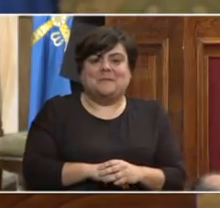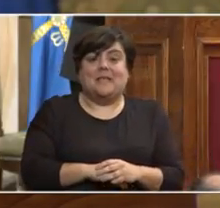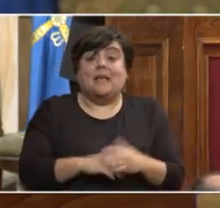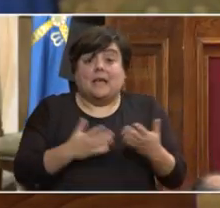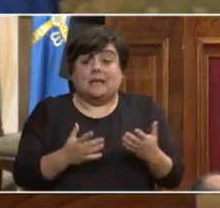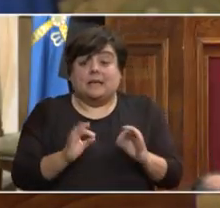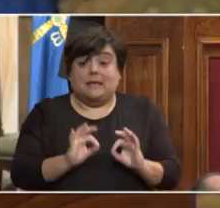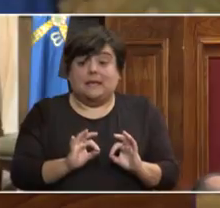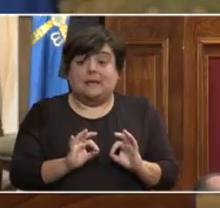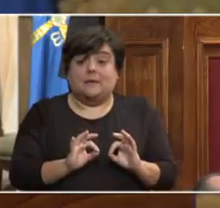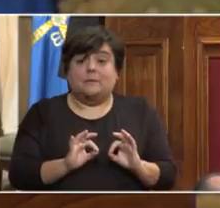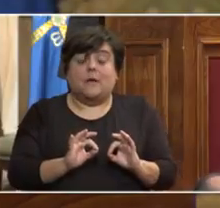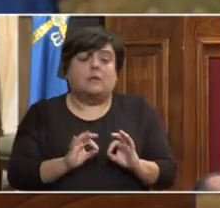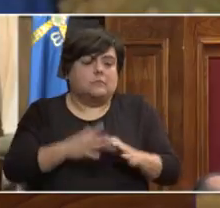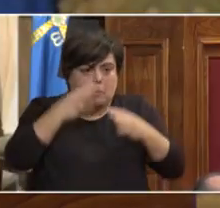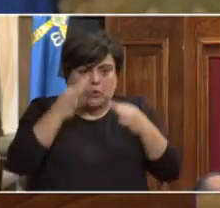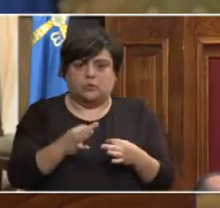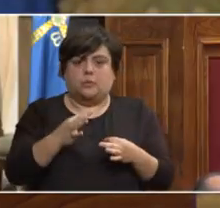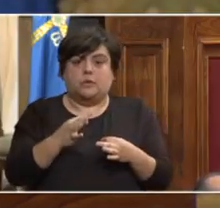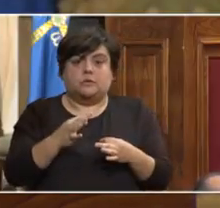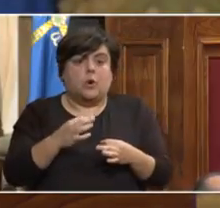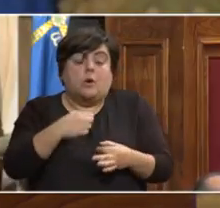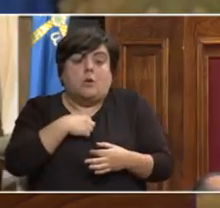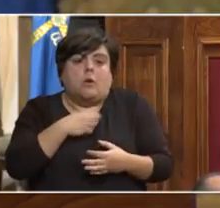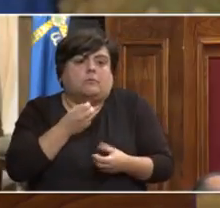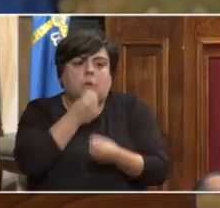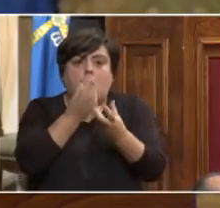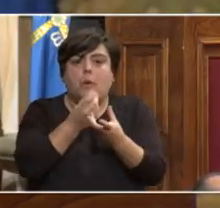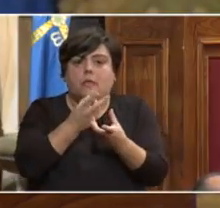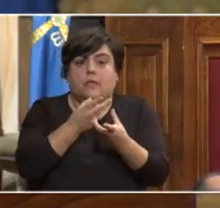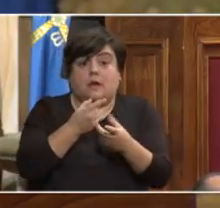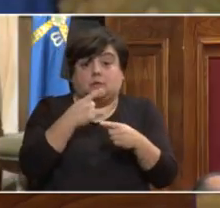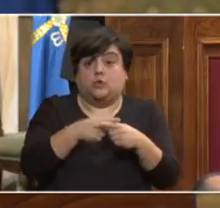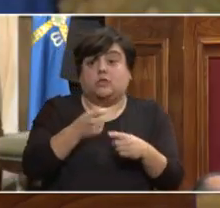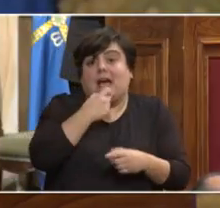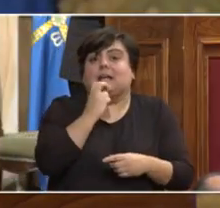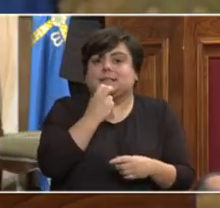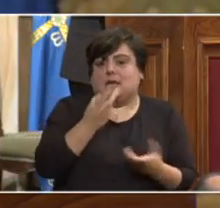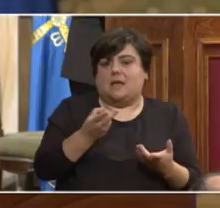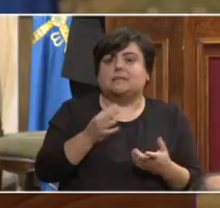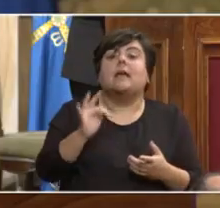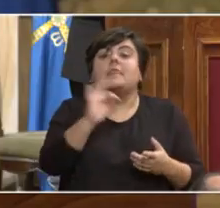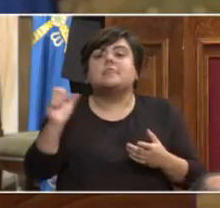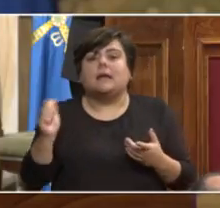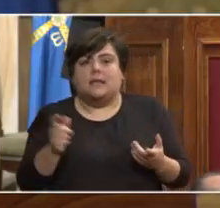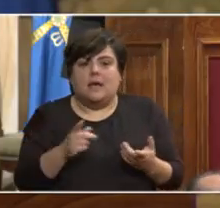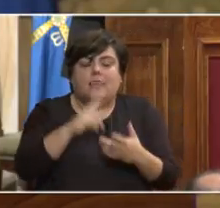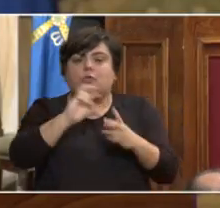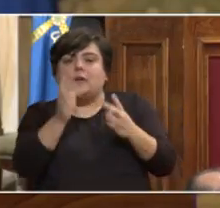Y que, por supuesto, no puedo hablar de las musas griegas sin acordarme de Thalía, de Euterpe y de